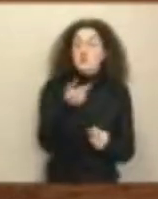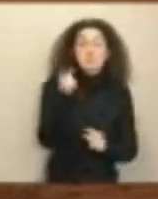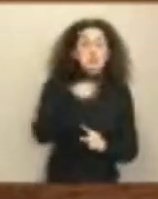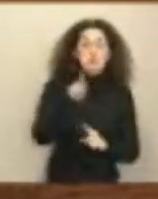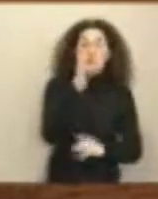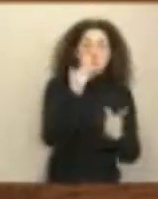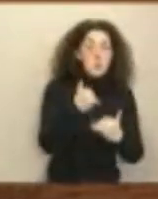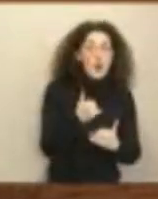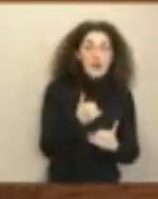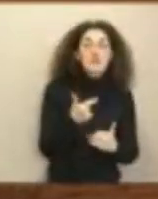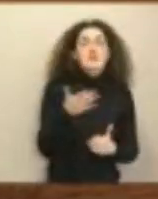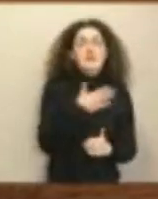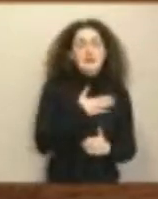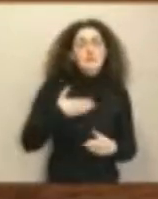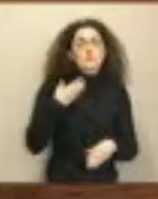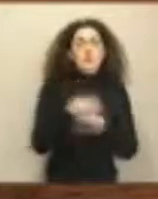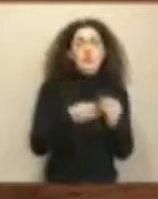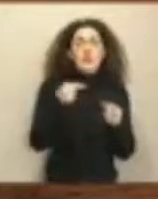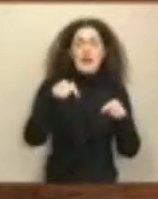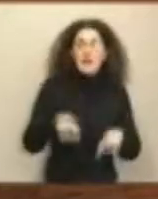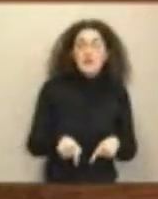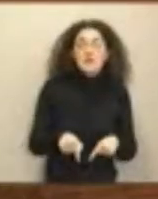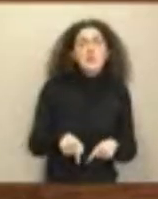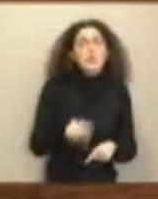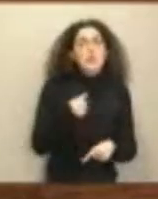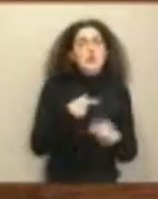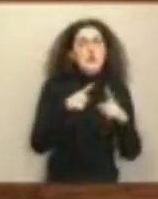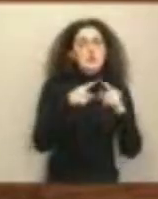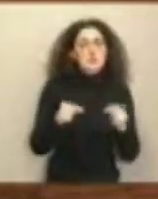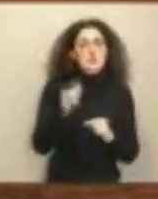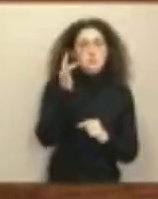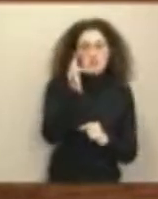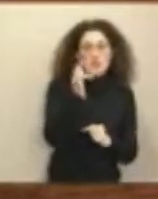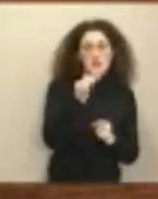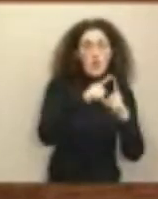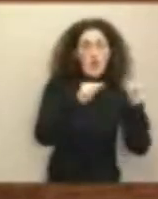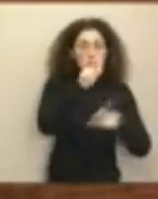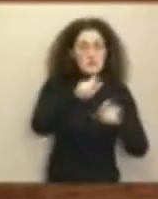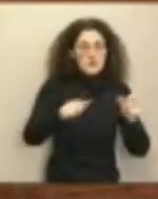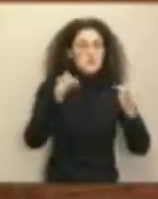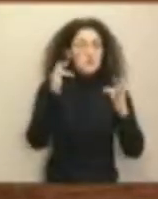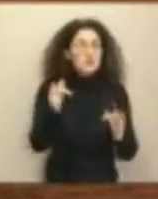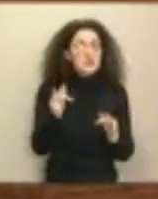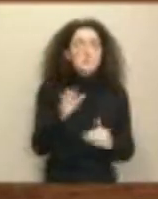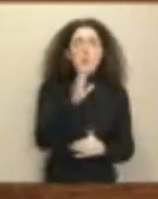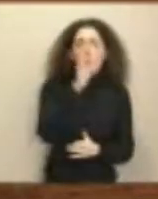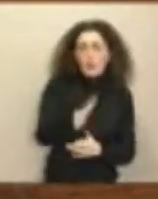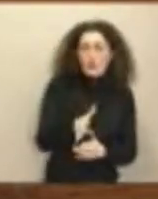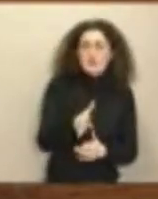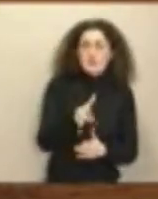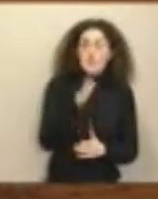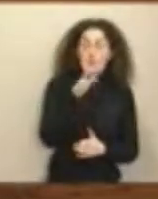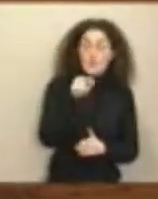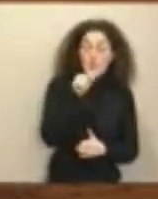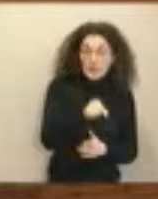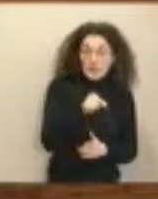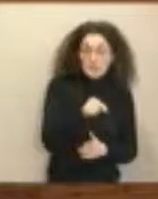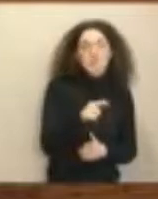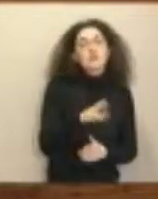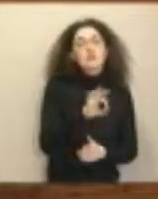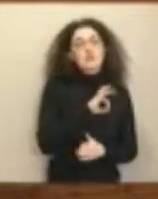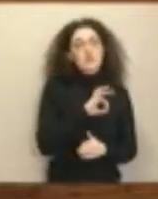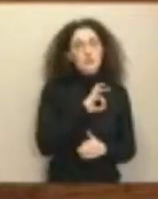lo que queremos es hacer aquí lo que le vaya bien a Asturias y a los asturianos. Por esa razón,